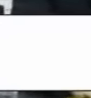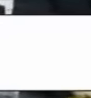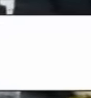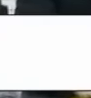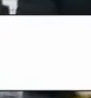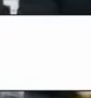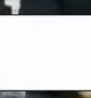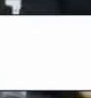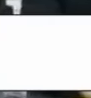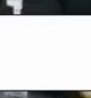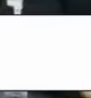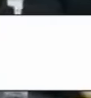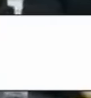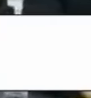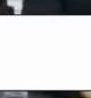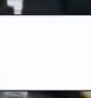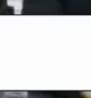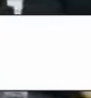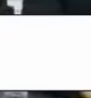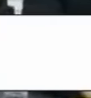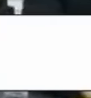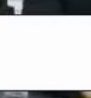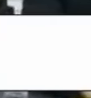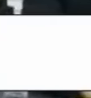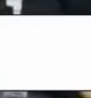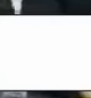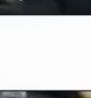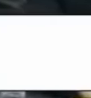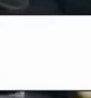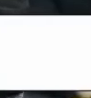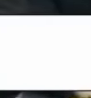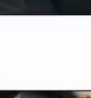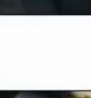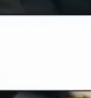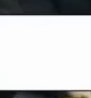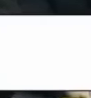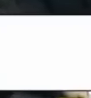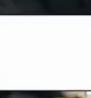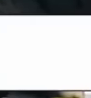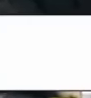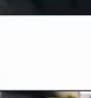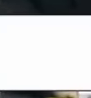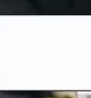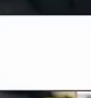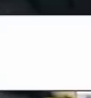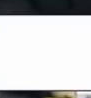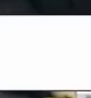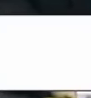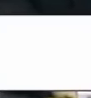de palabra, un hombre respetuoso y un hombre amante del voto, amante de la